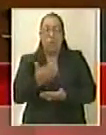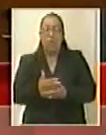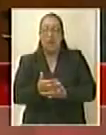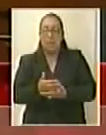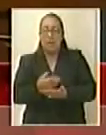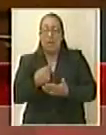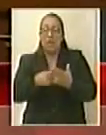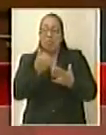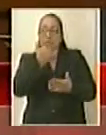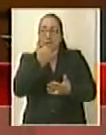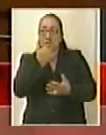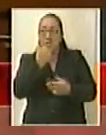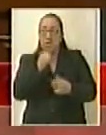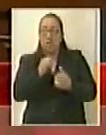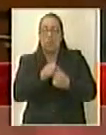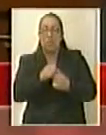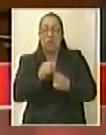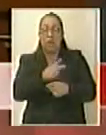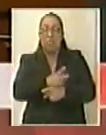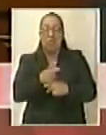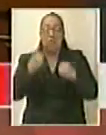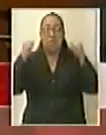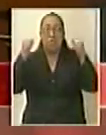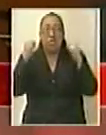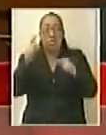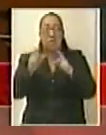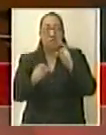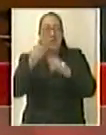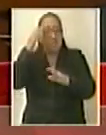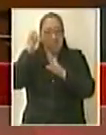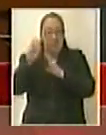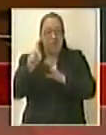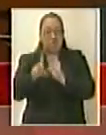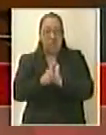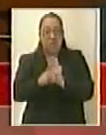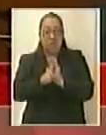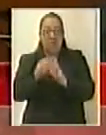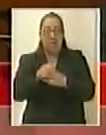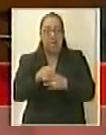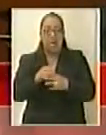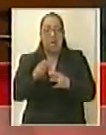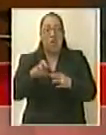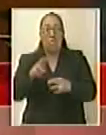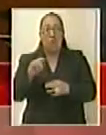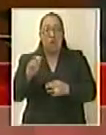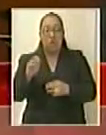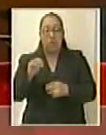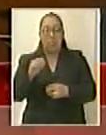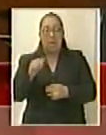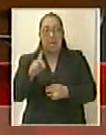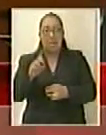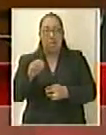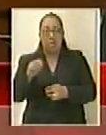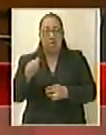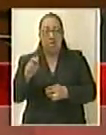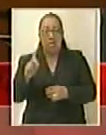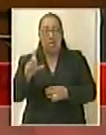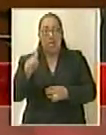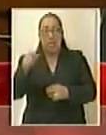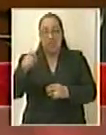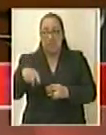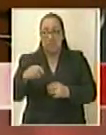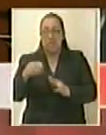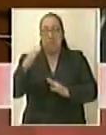sucesos acaecidos producto de la violenta protesta de los mineros ilegales en la ciudad de Puerto Maldonado la necesidad de